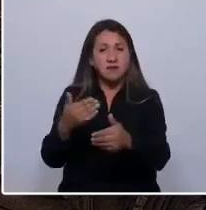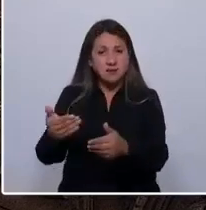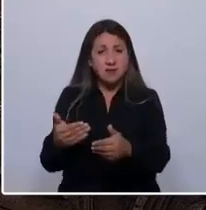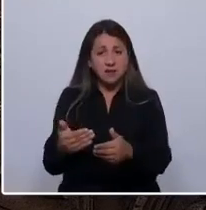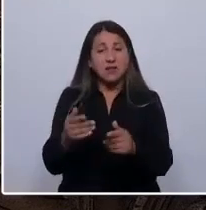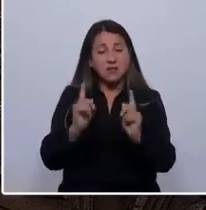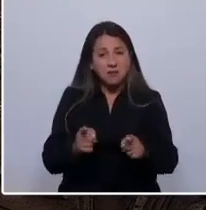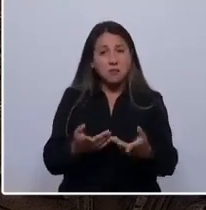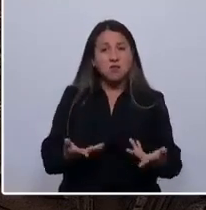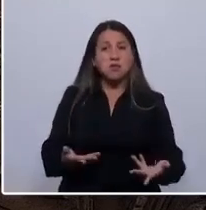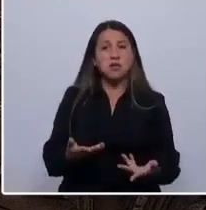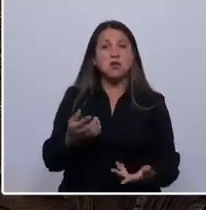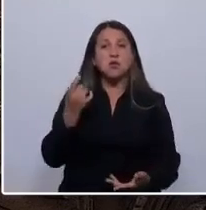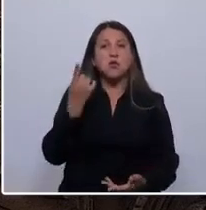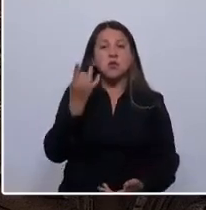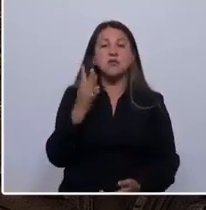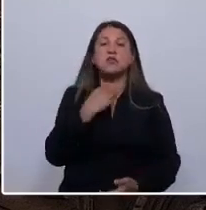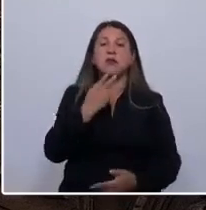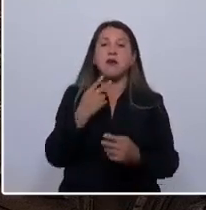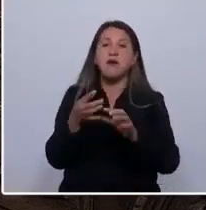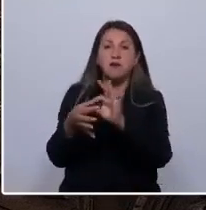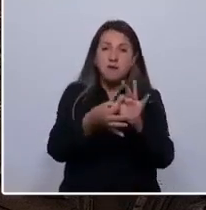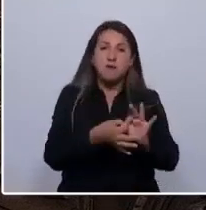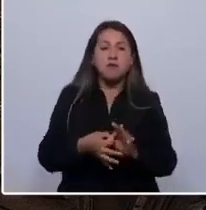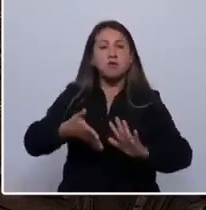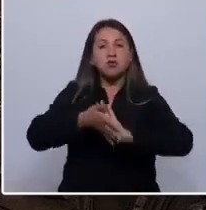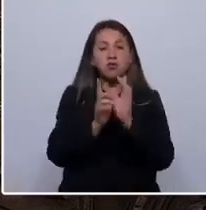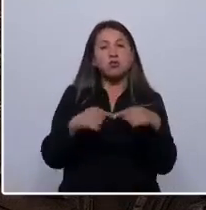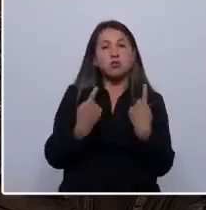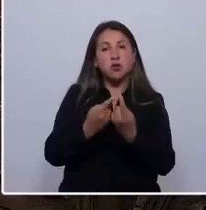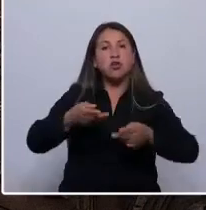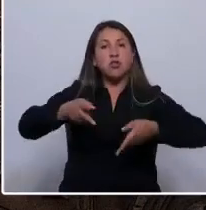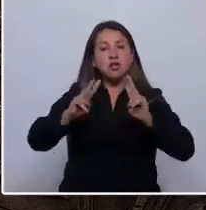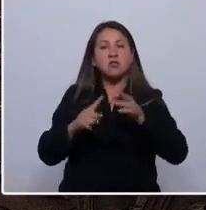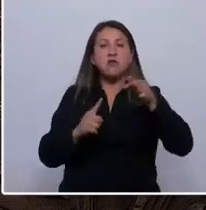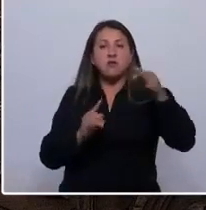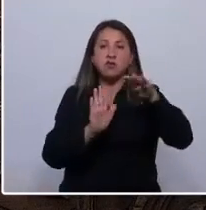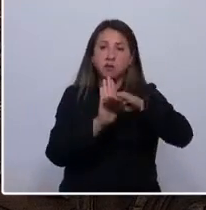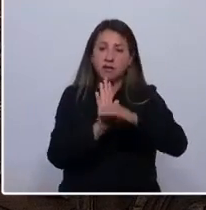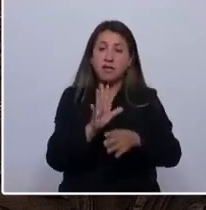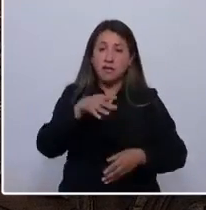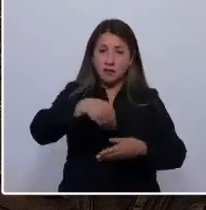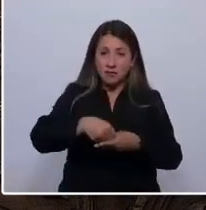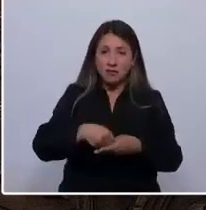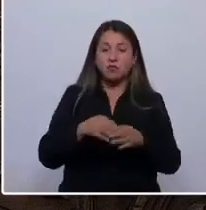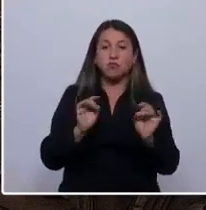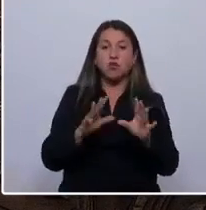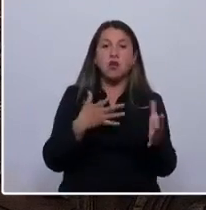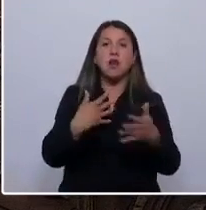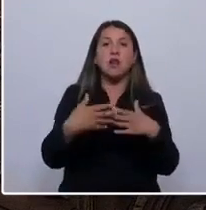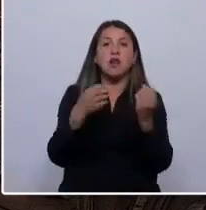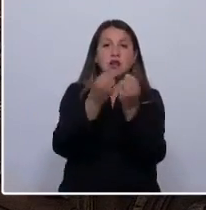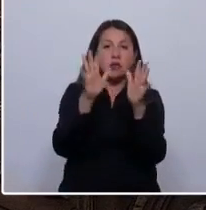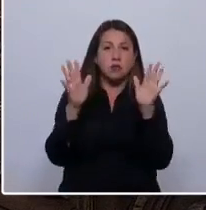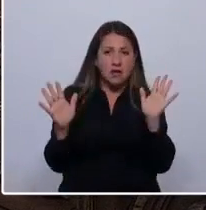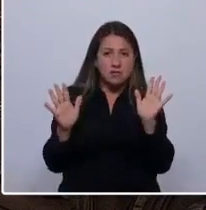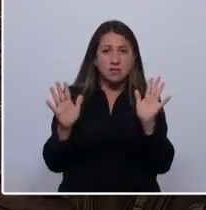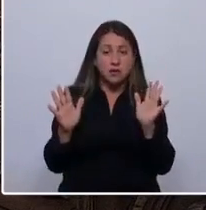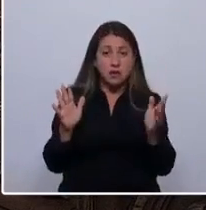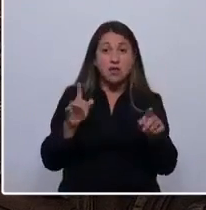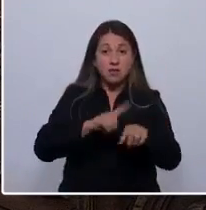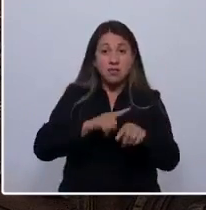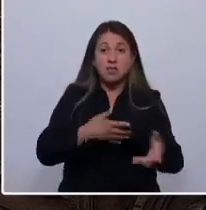una sola voz en materia de todos nuestros derechos fundamentales, incluidos los de naturaleza. Demos los espacios